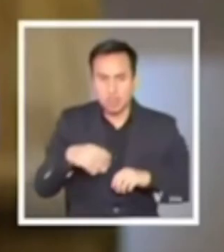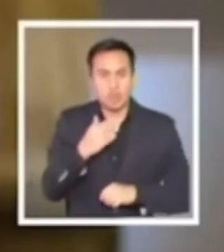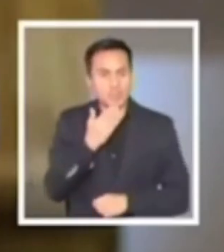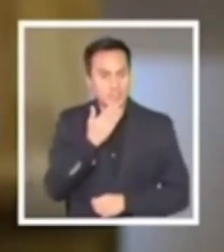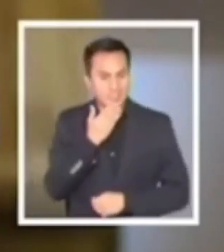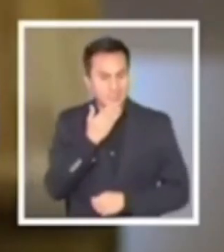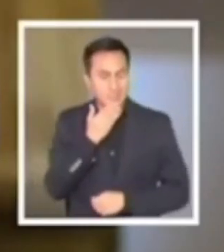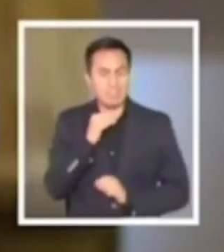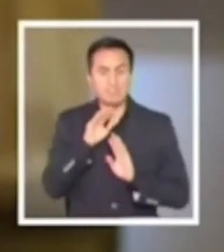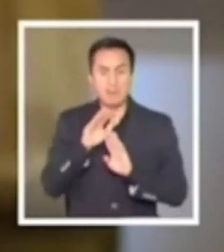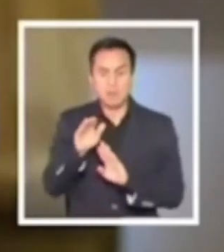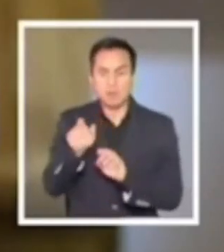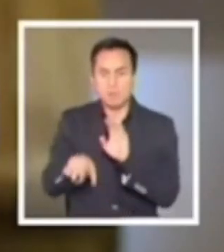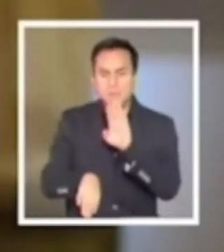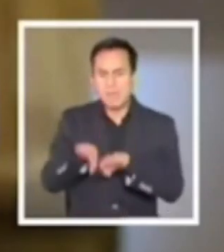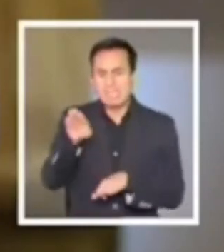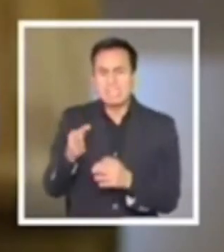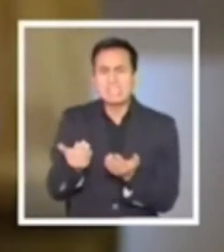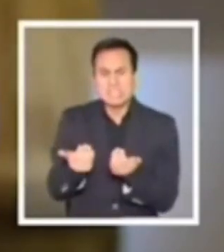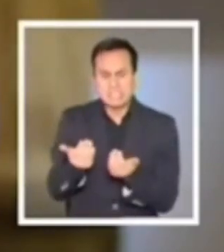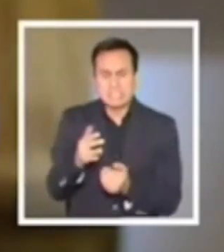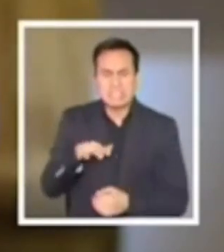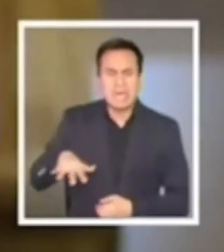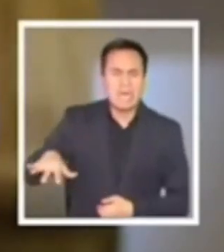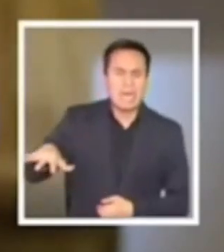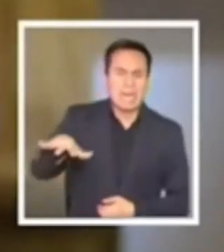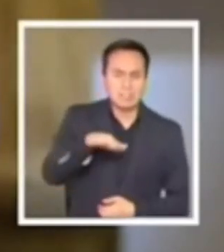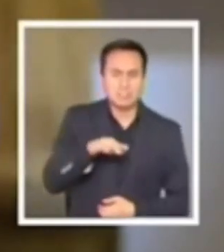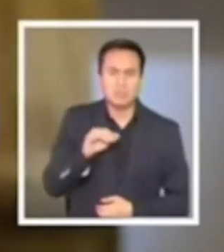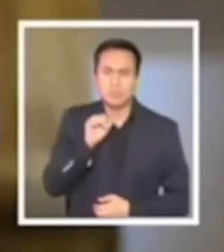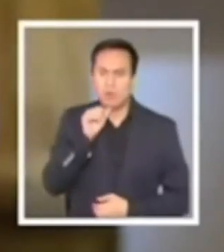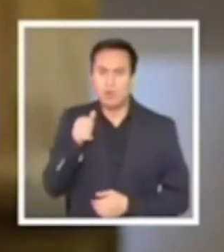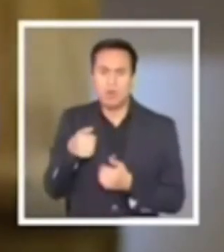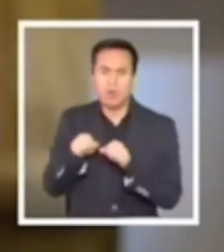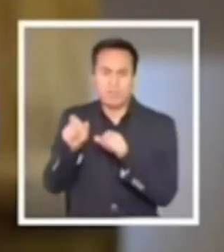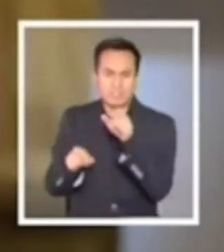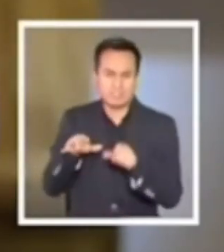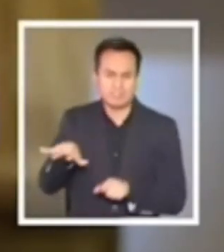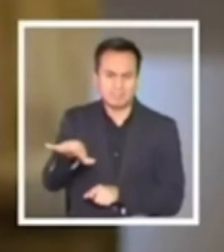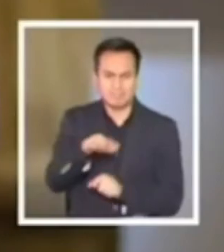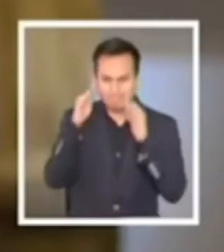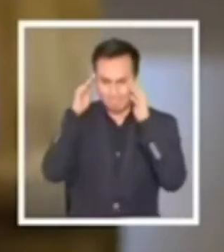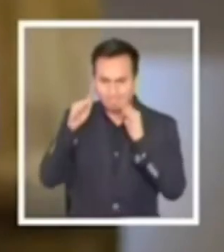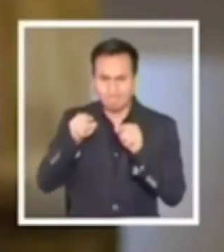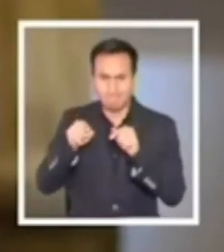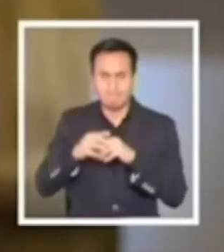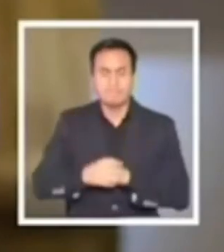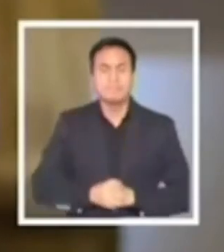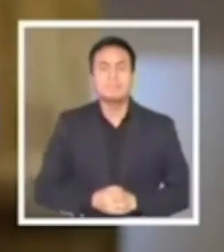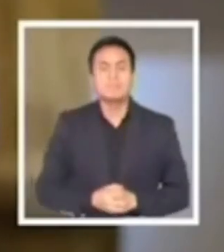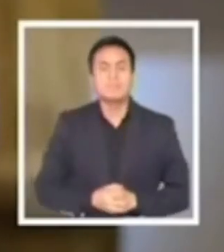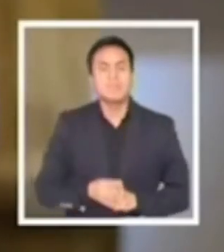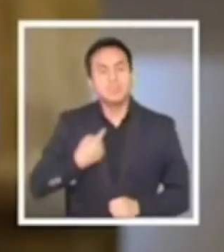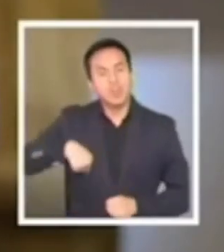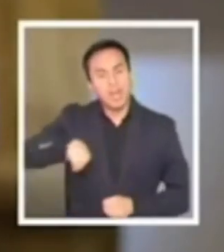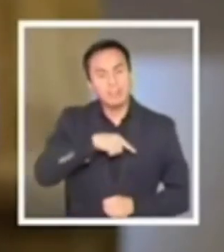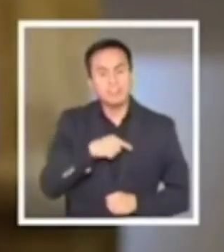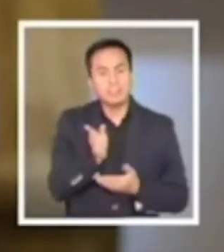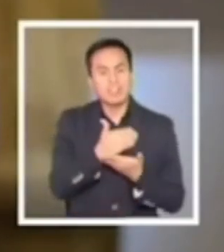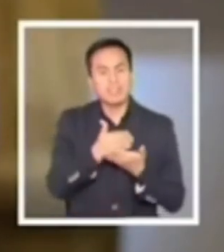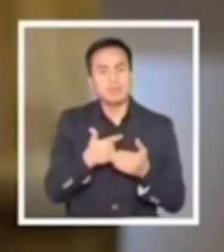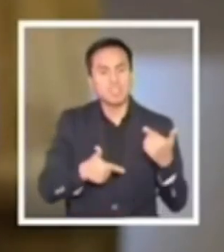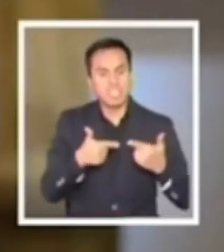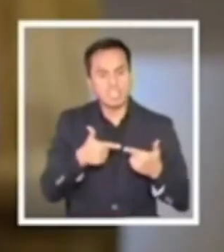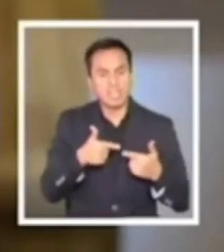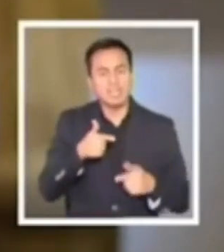en Chile que la traición de ese dictador y genocida, Augusto Pinochet, fue abominable. Es una mancha